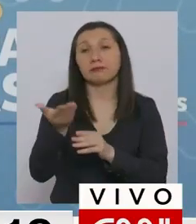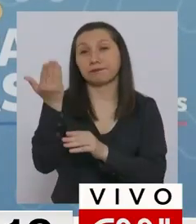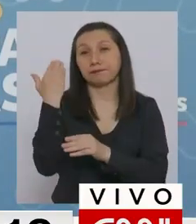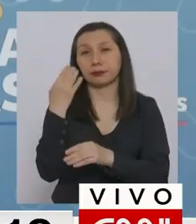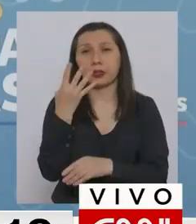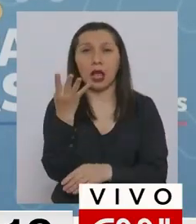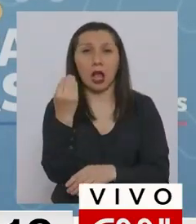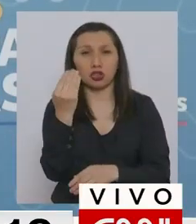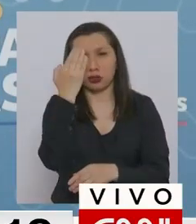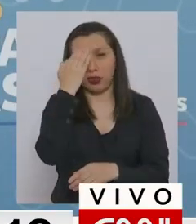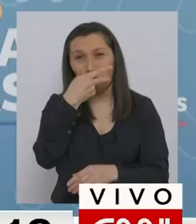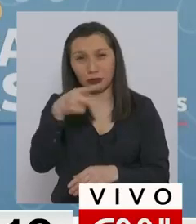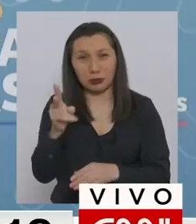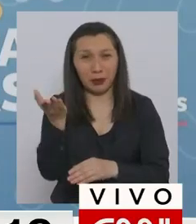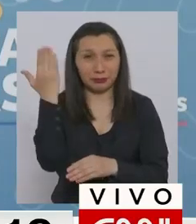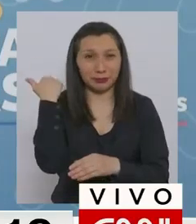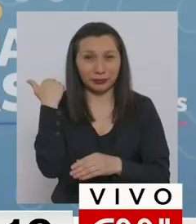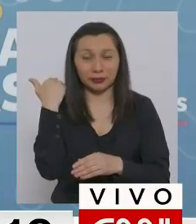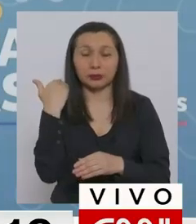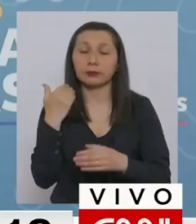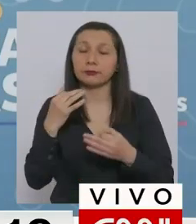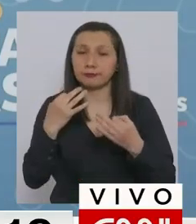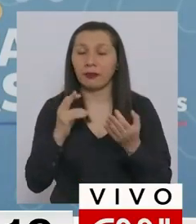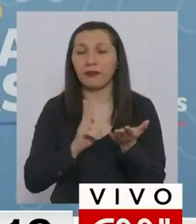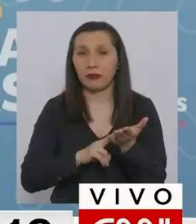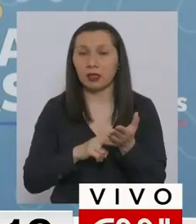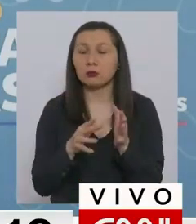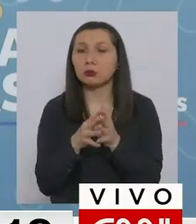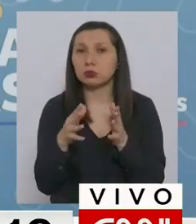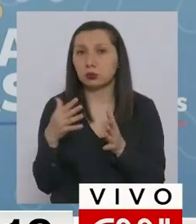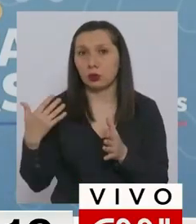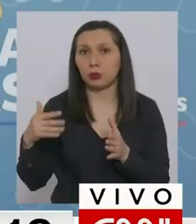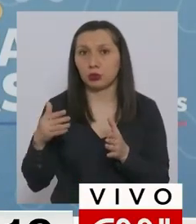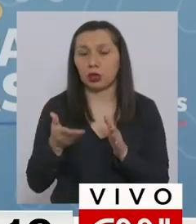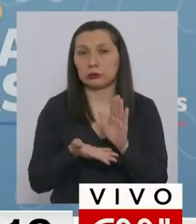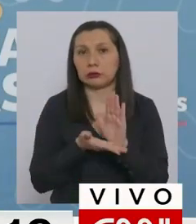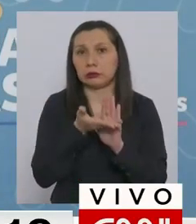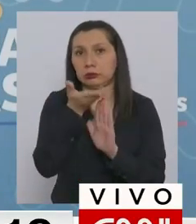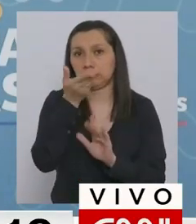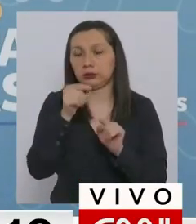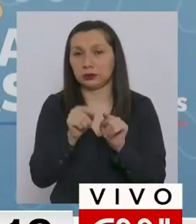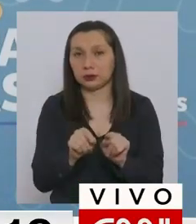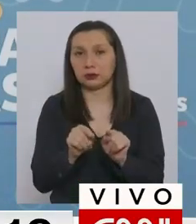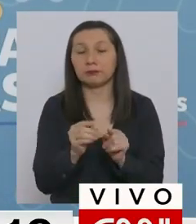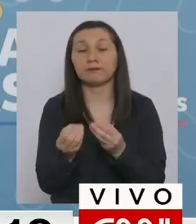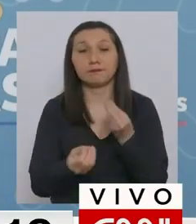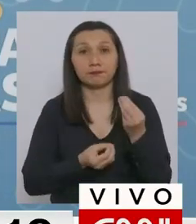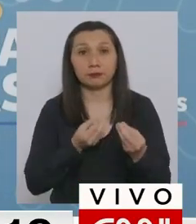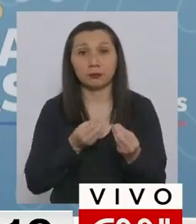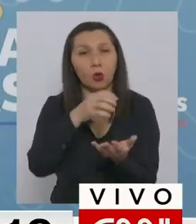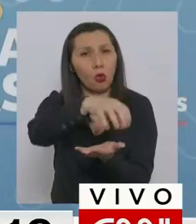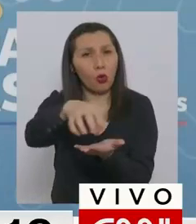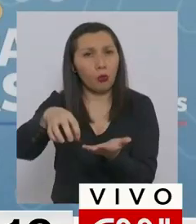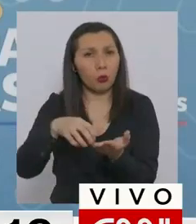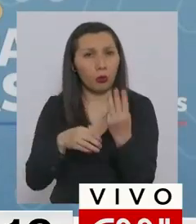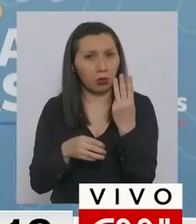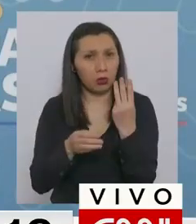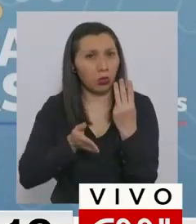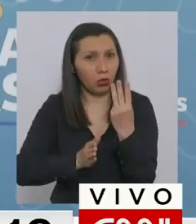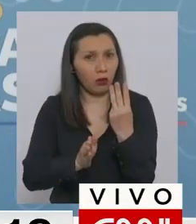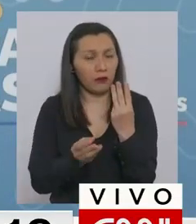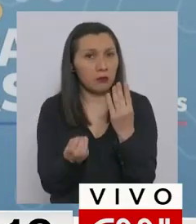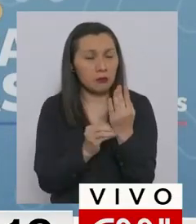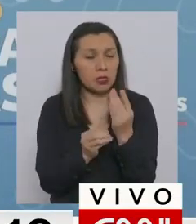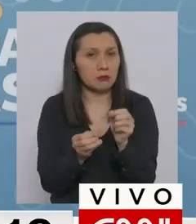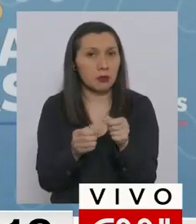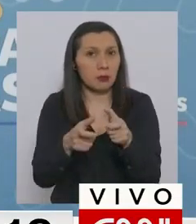los últimos 14 días, han sido realmente muy importantes. En el caso de que estas comunas continúen con este